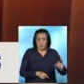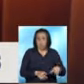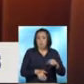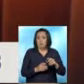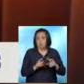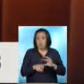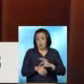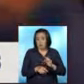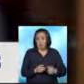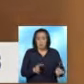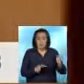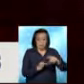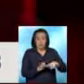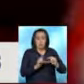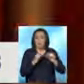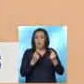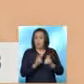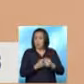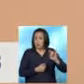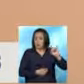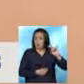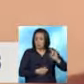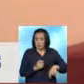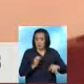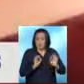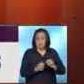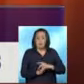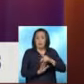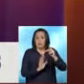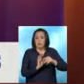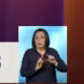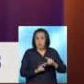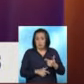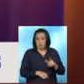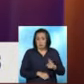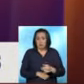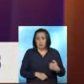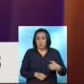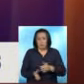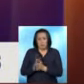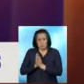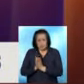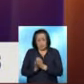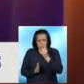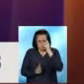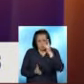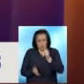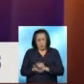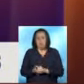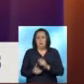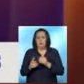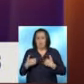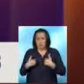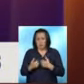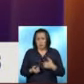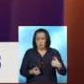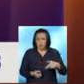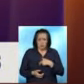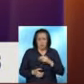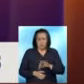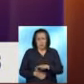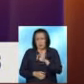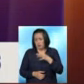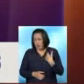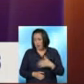y miembro de la Brigada de Emergencia Animal de Proyecto Libertad. Invocamos a la gente que por favor tenga consideración con estos animales, que hemos encontrado